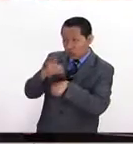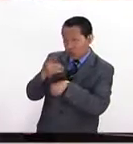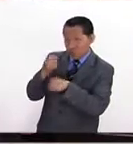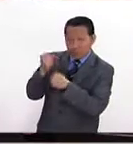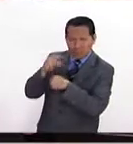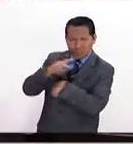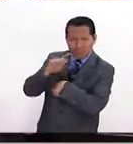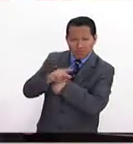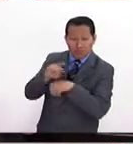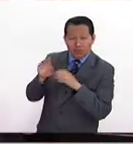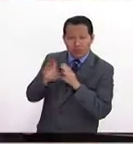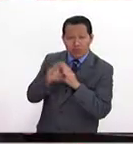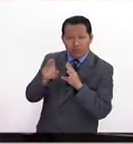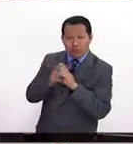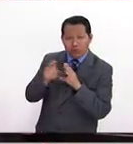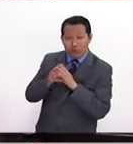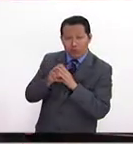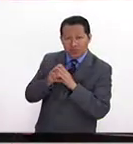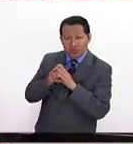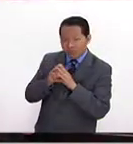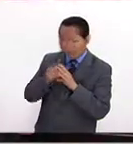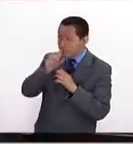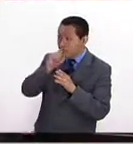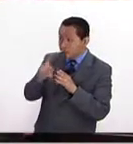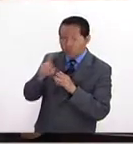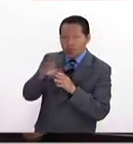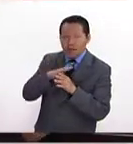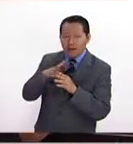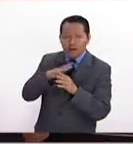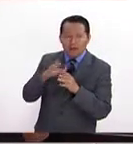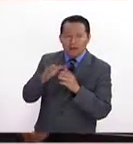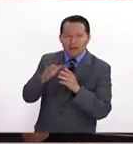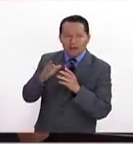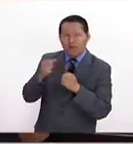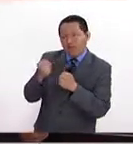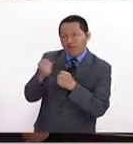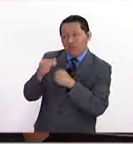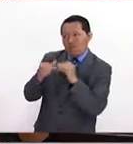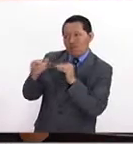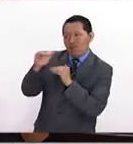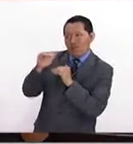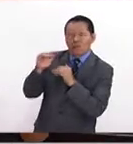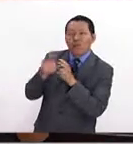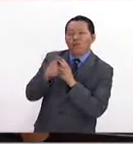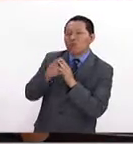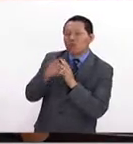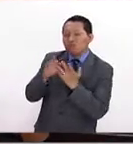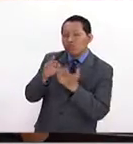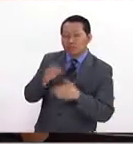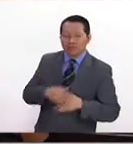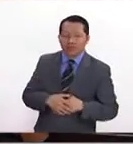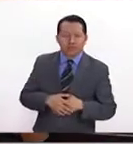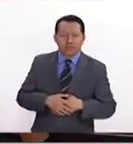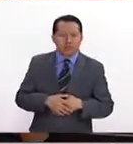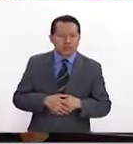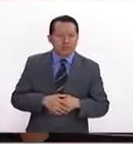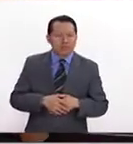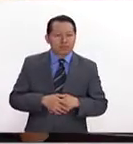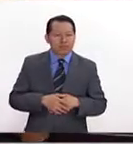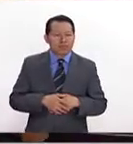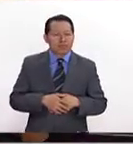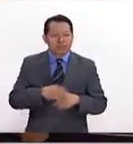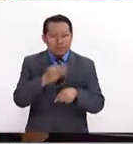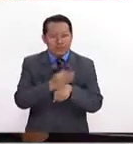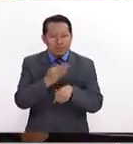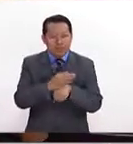pues, con sus distancias importantes con respecto a México? En estos tiempos,